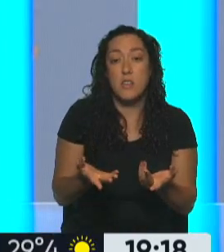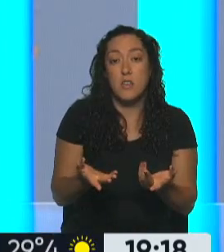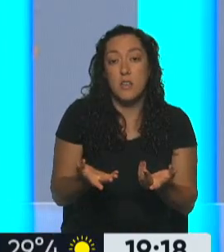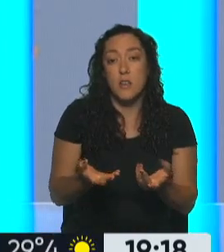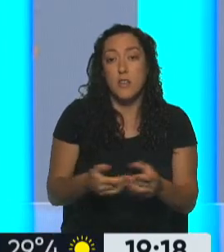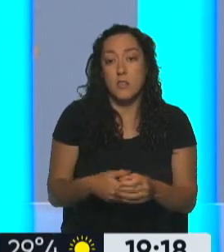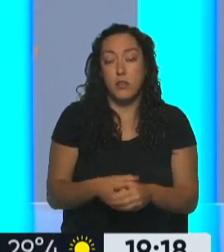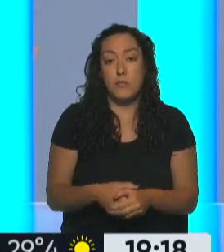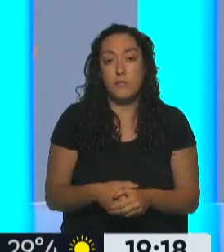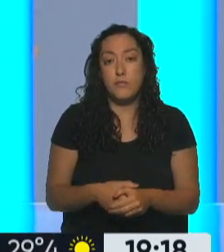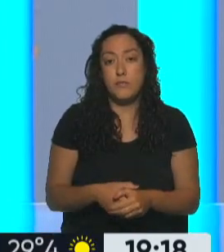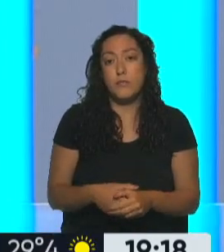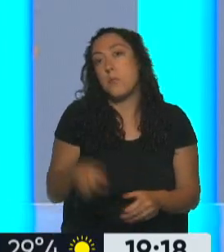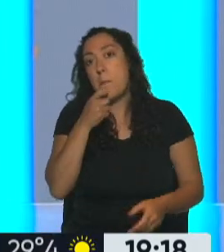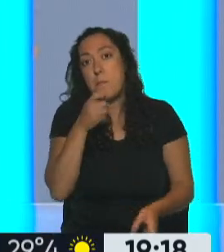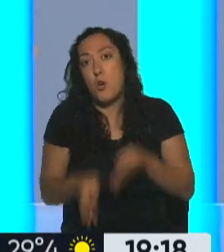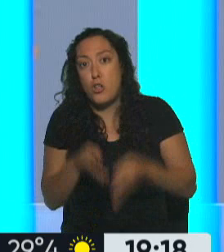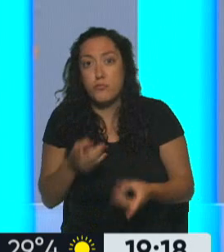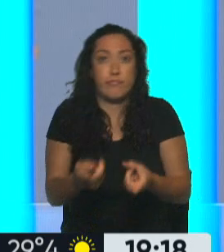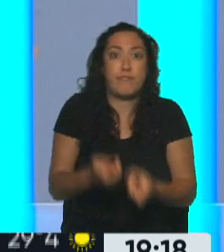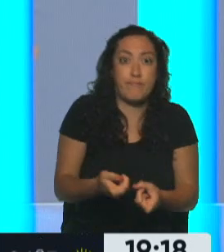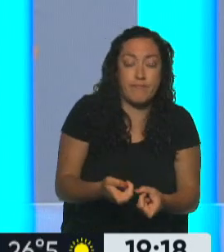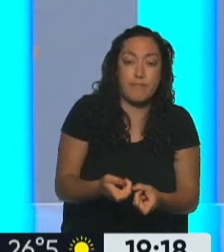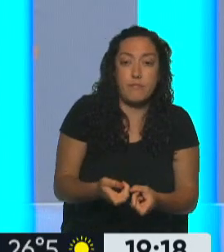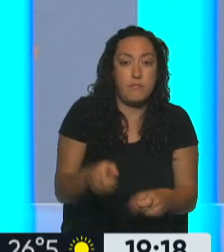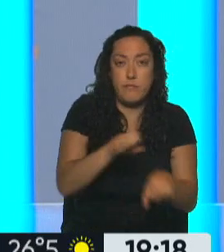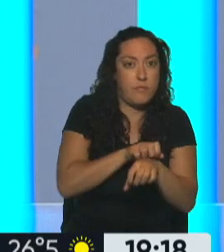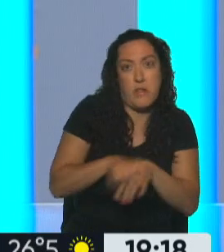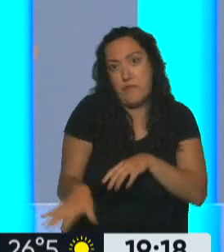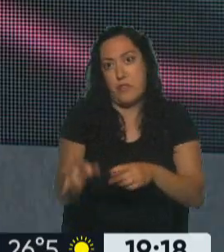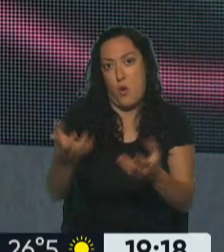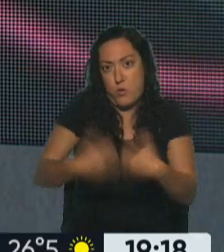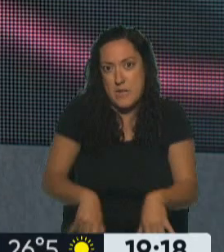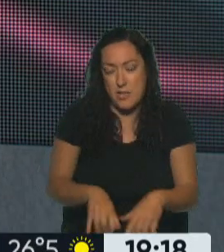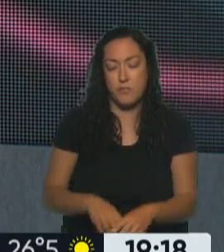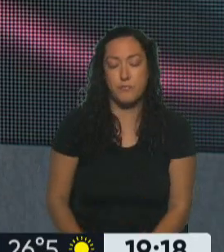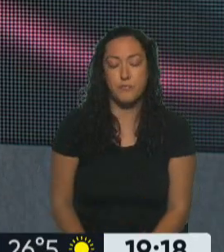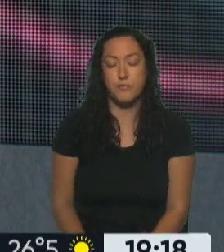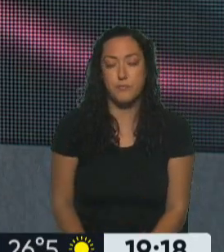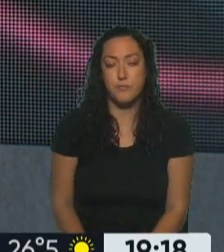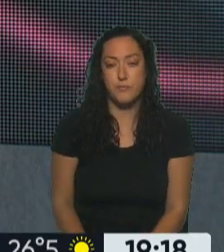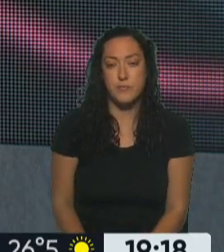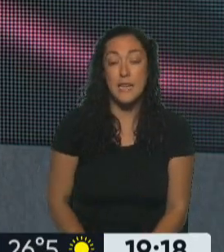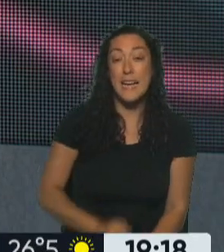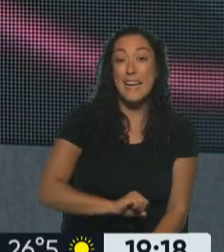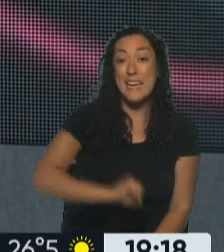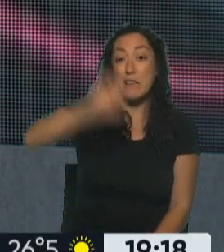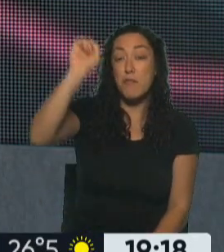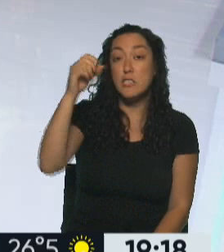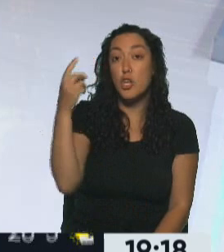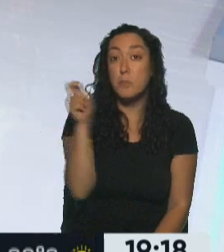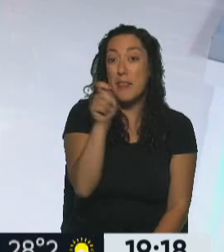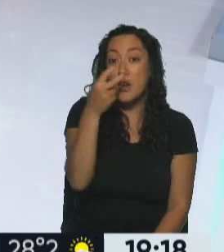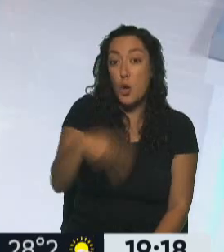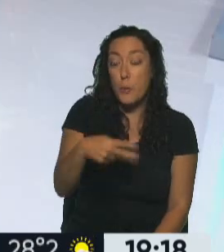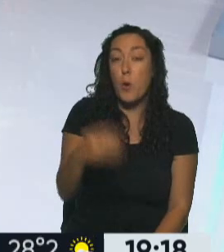para hacer mover los motores tiene una incidencia directa en los costos de producción. A propósito de inflación, se conocieron los números de noviembre. El INDEC a